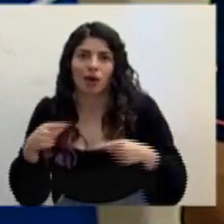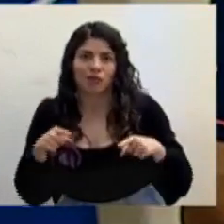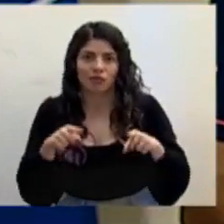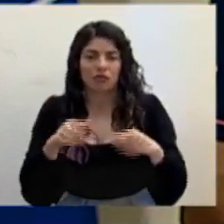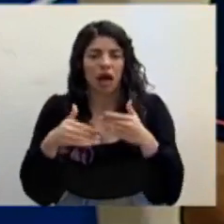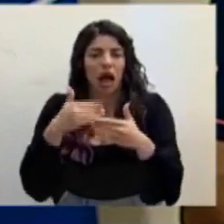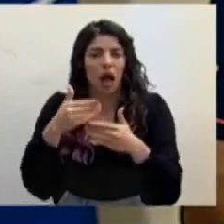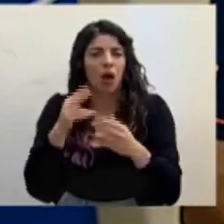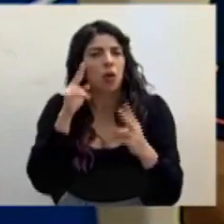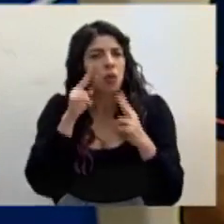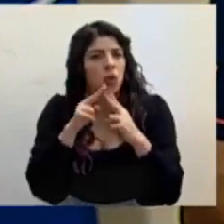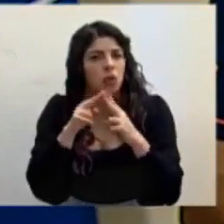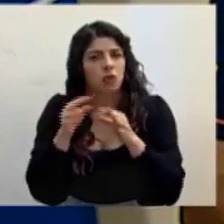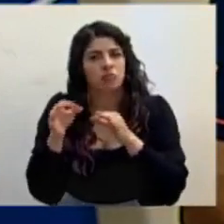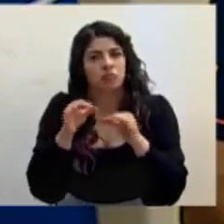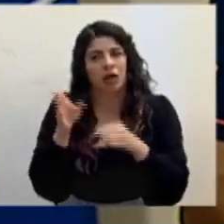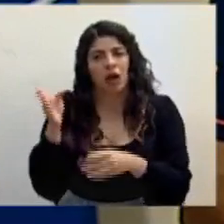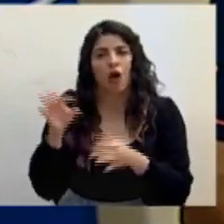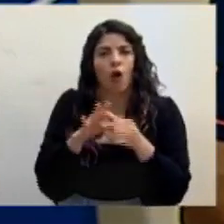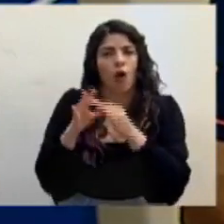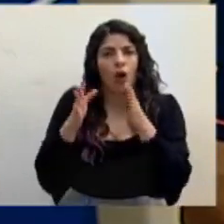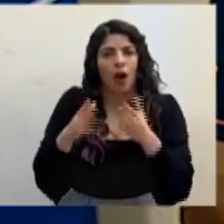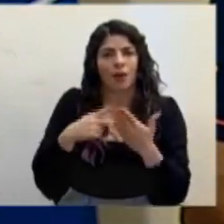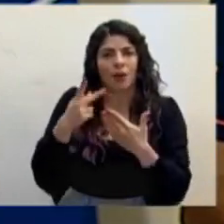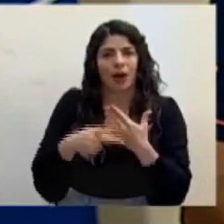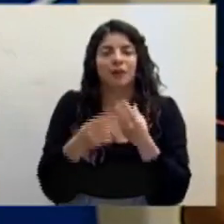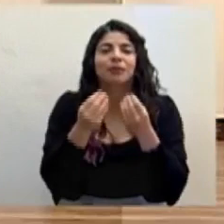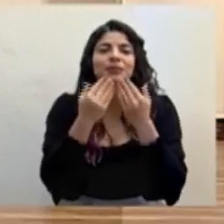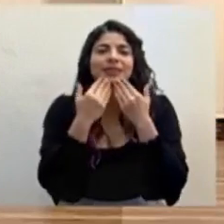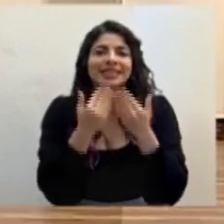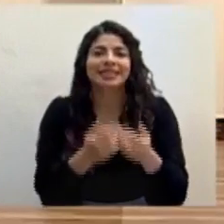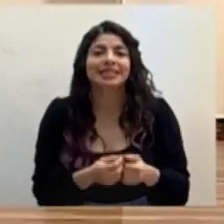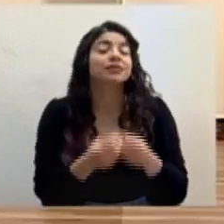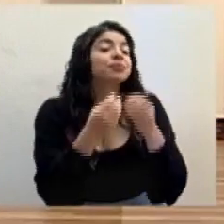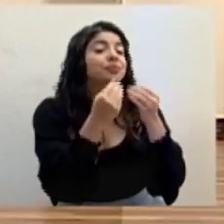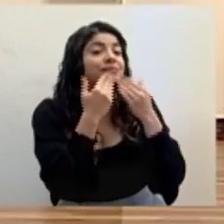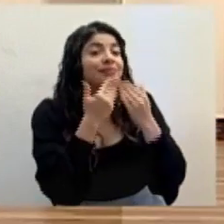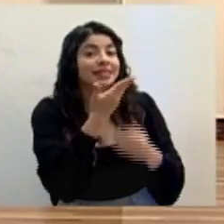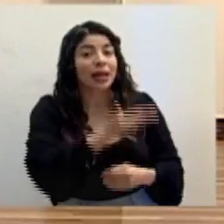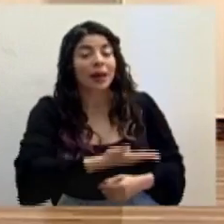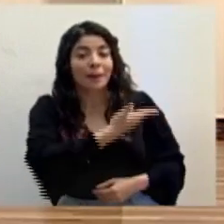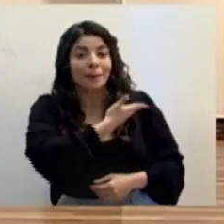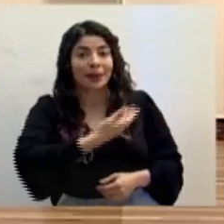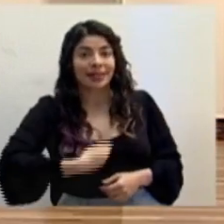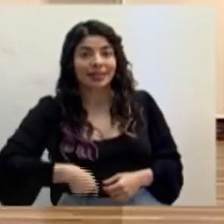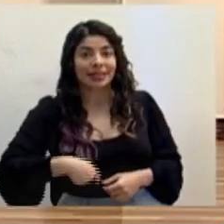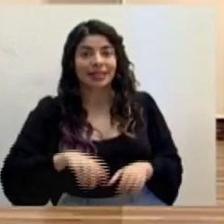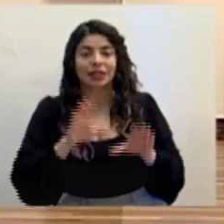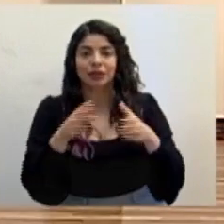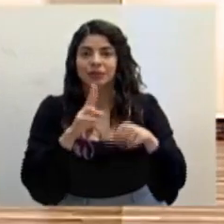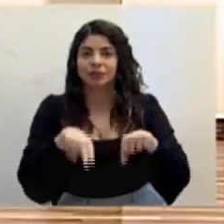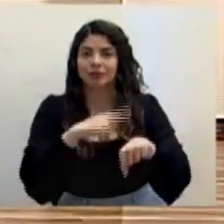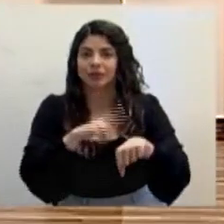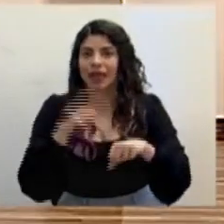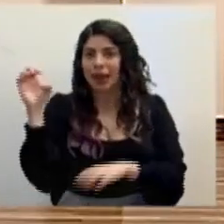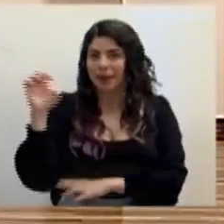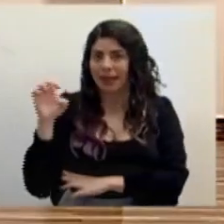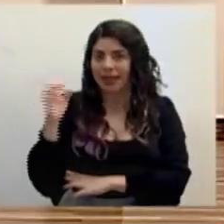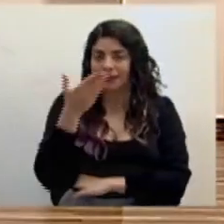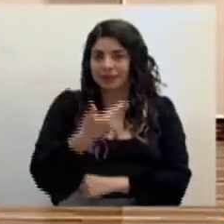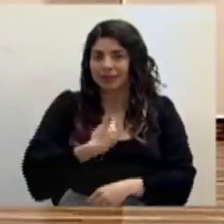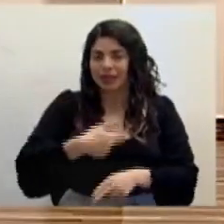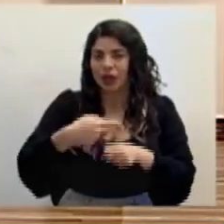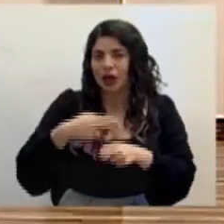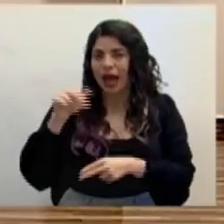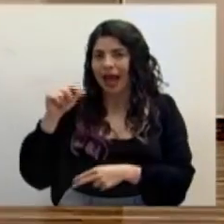seguidamente conoceremos de parte de la coordinadora del programa. Muchísimas gracias. Muchas gracias al presidente de la Comisión Nacional de Emergencias, el